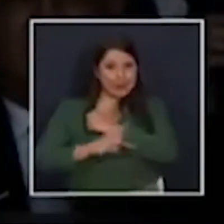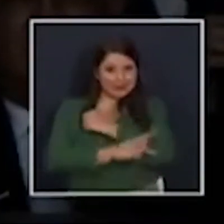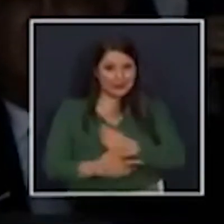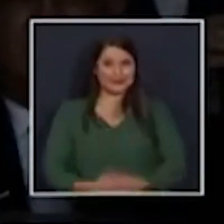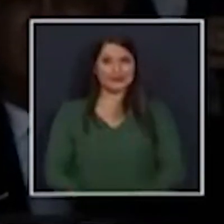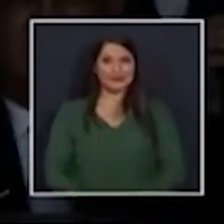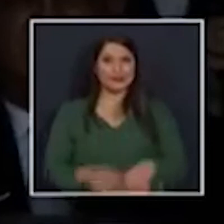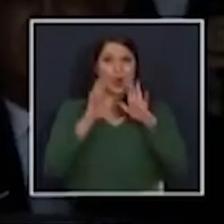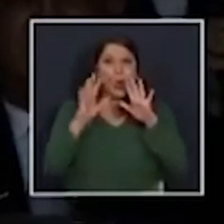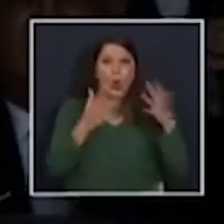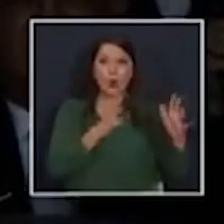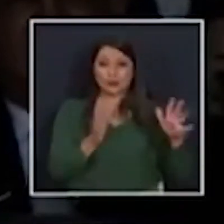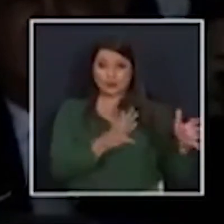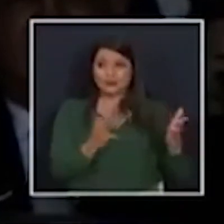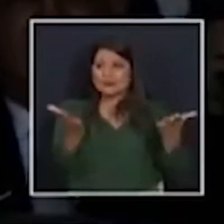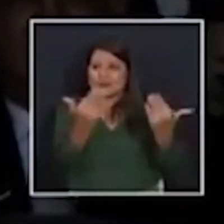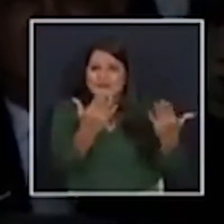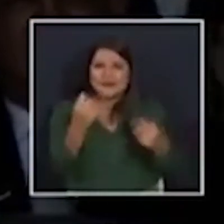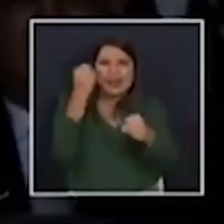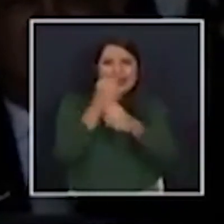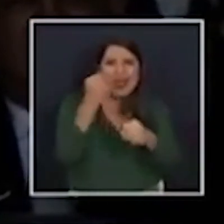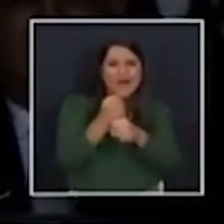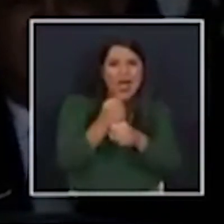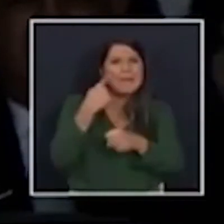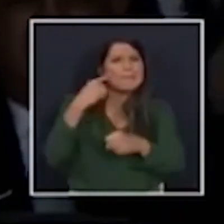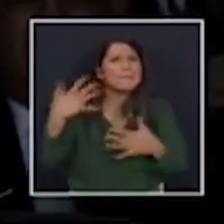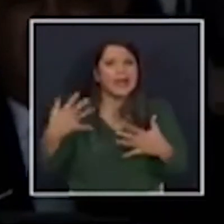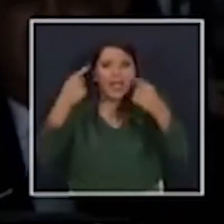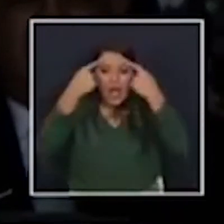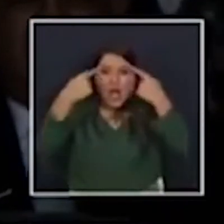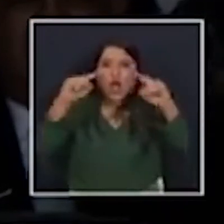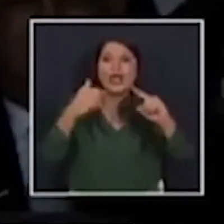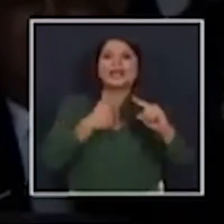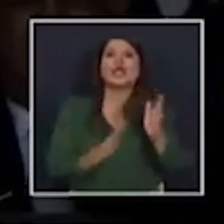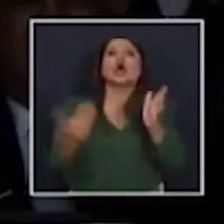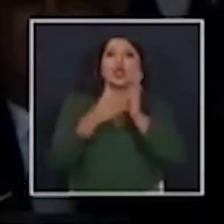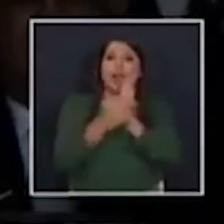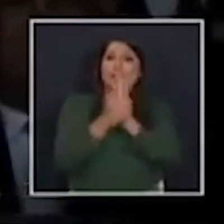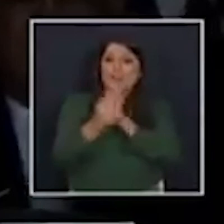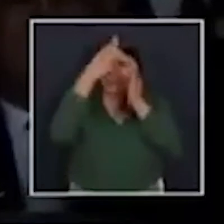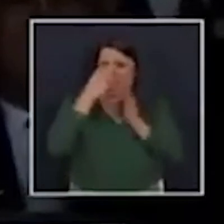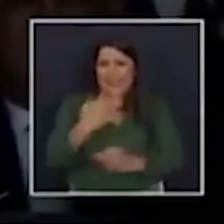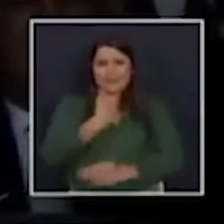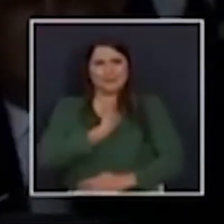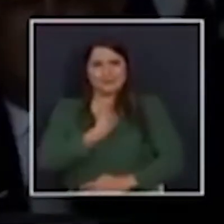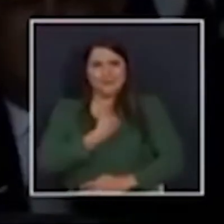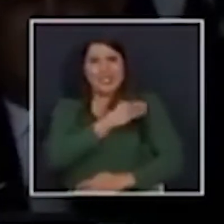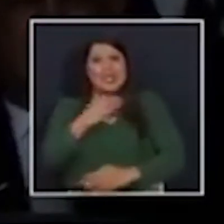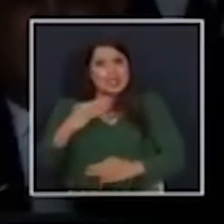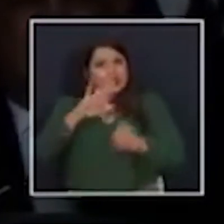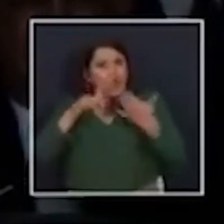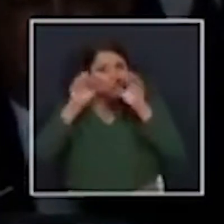el triunfo del Partido Acción Ciudadana y Carlos Alvarado hacen ver al presente gobierno y al partido en el poder como